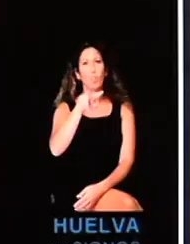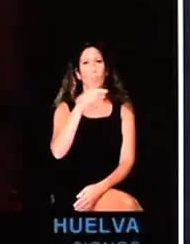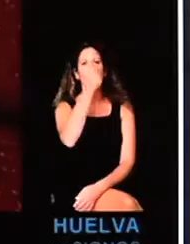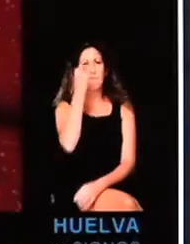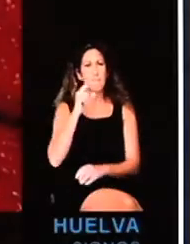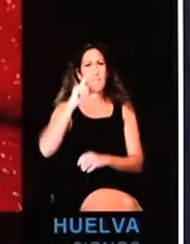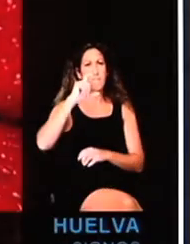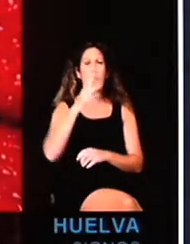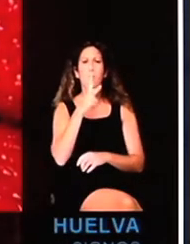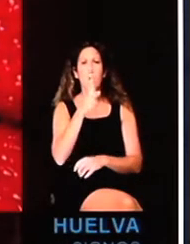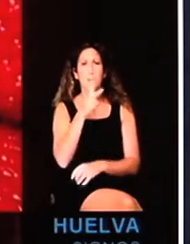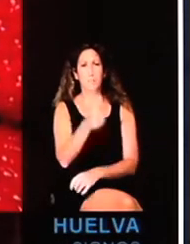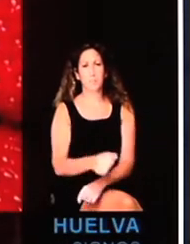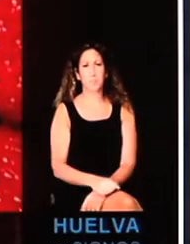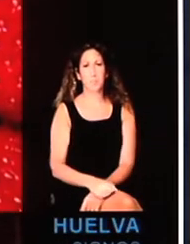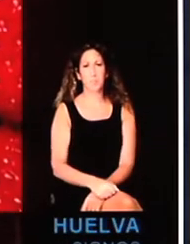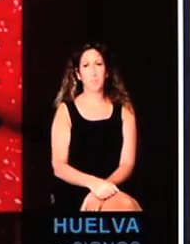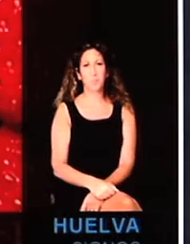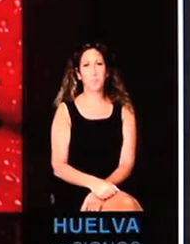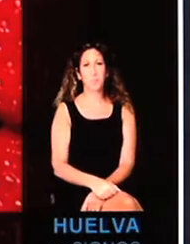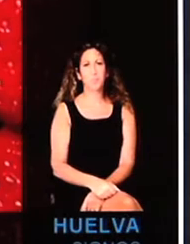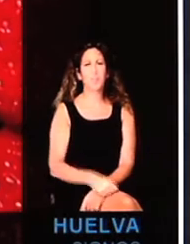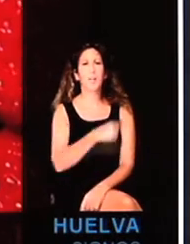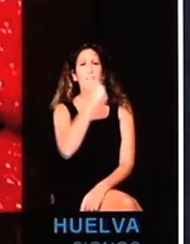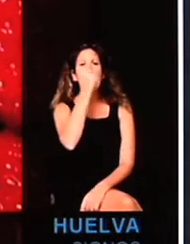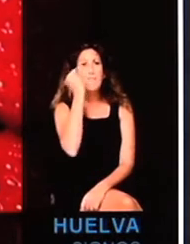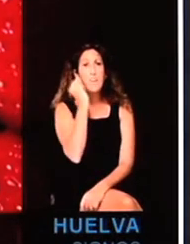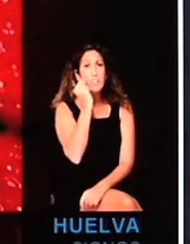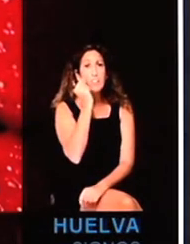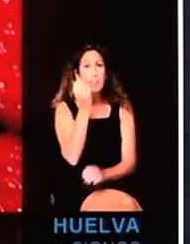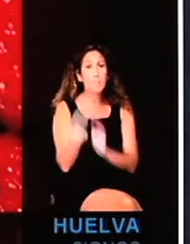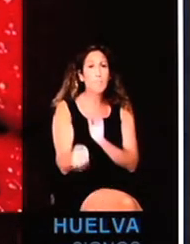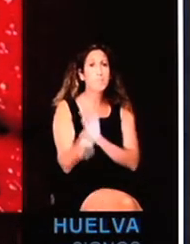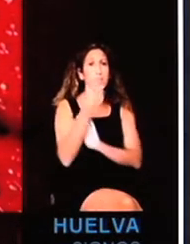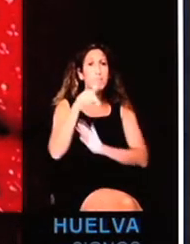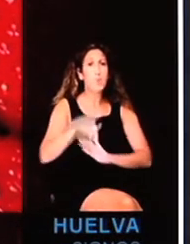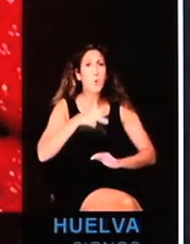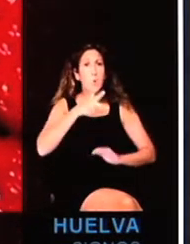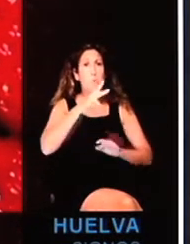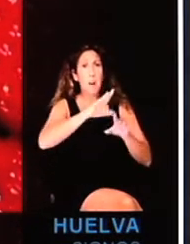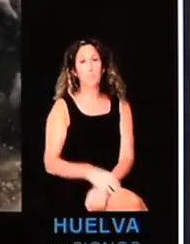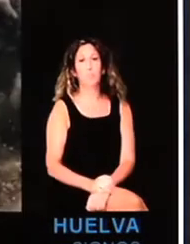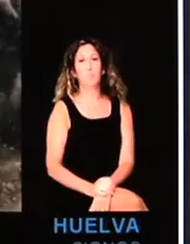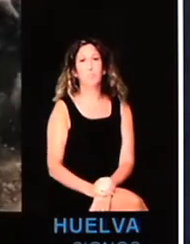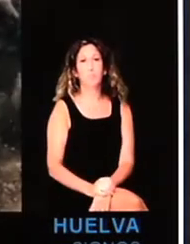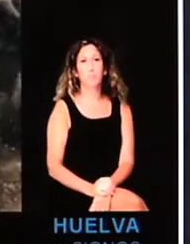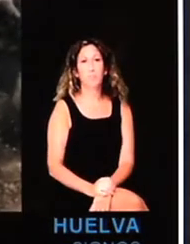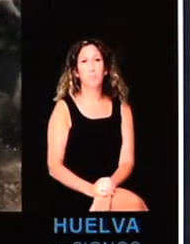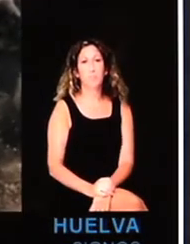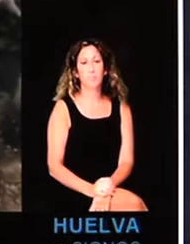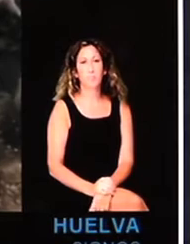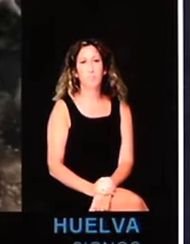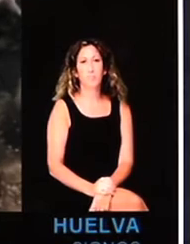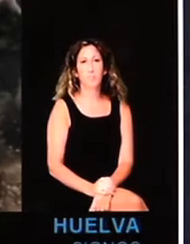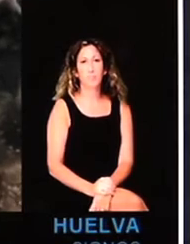proyecto desarrollado para el Patronato de Turismo por la empresa textual, una de las iniciativas empresariales alojadas en el vivero de